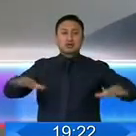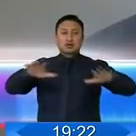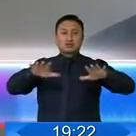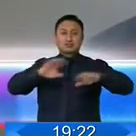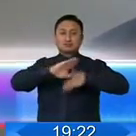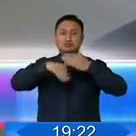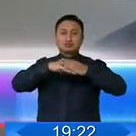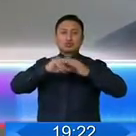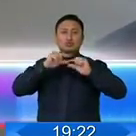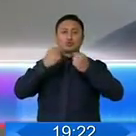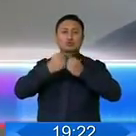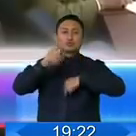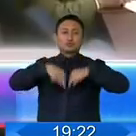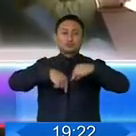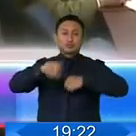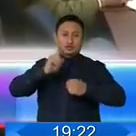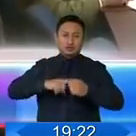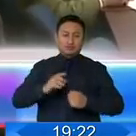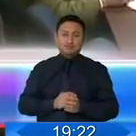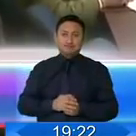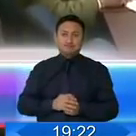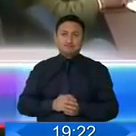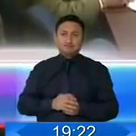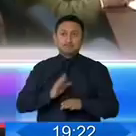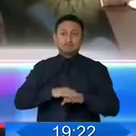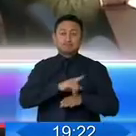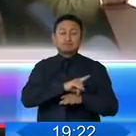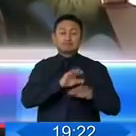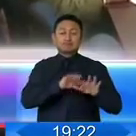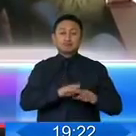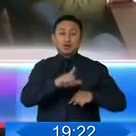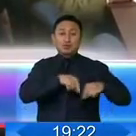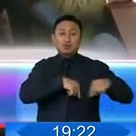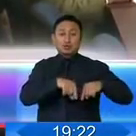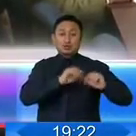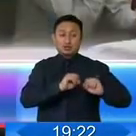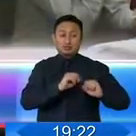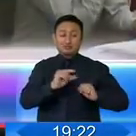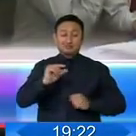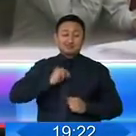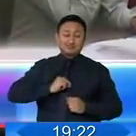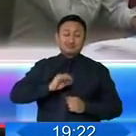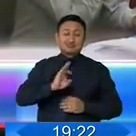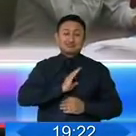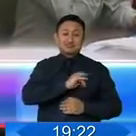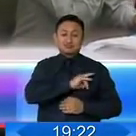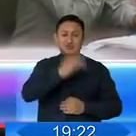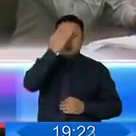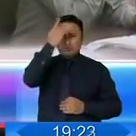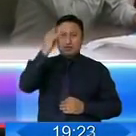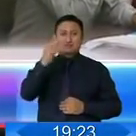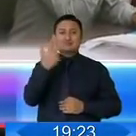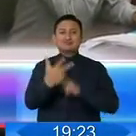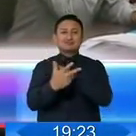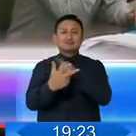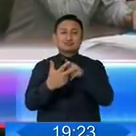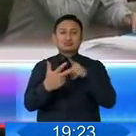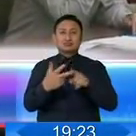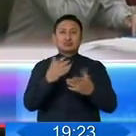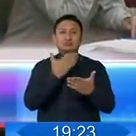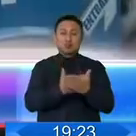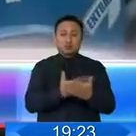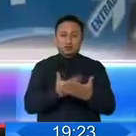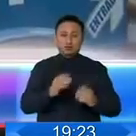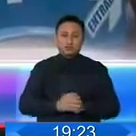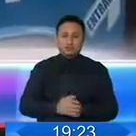la transportación urbana de Quito. Y es que la Secretaría de Movilidad tenía que informar detallada y técnicamente el porqué de 3 propuestas planteadas ante la